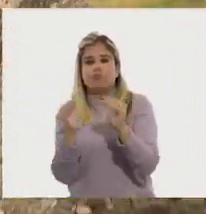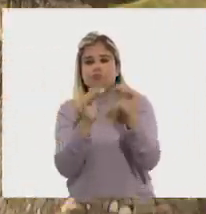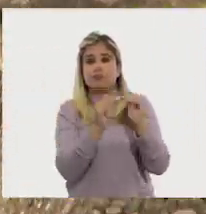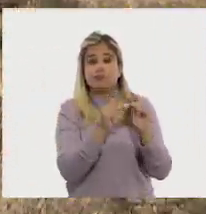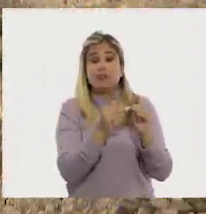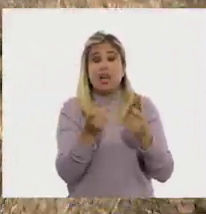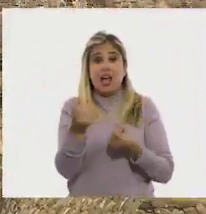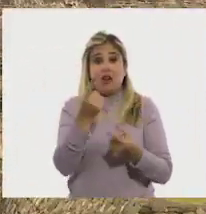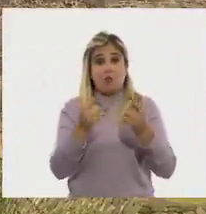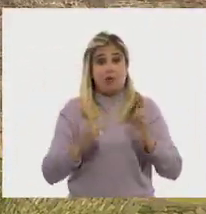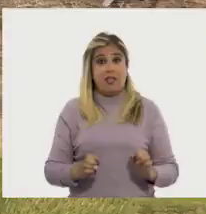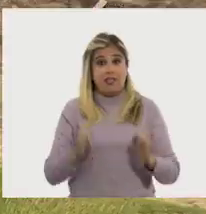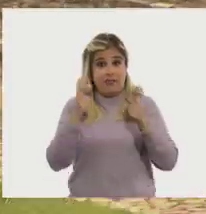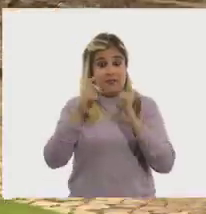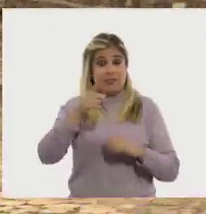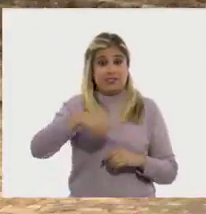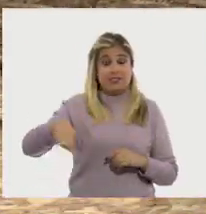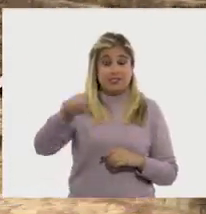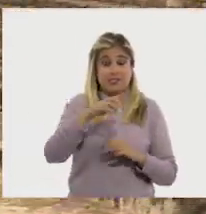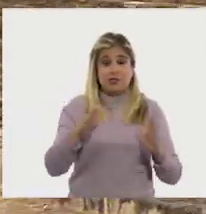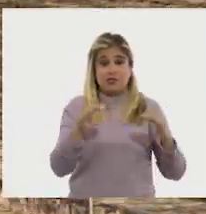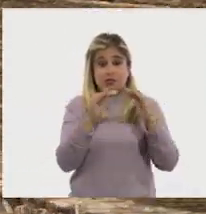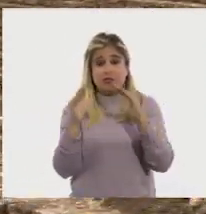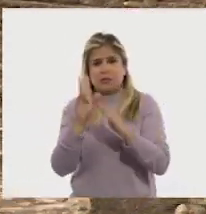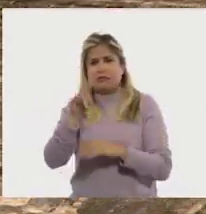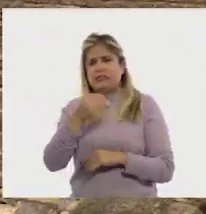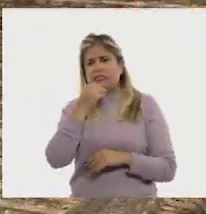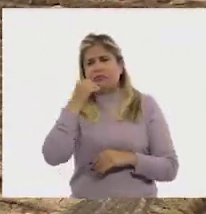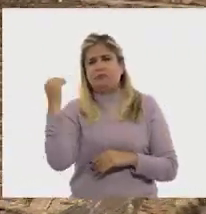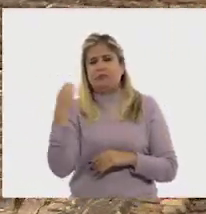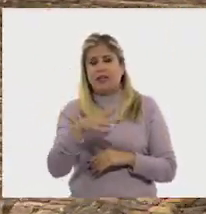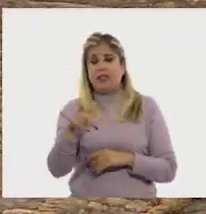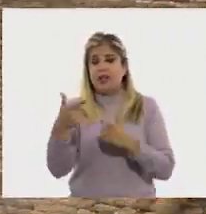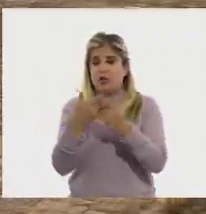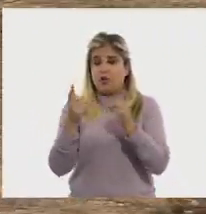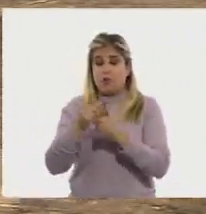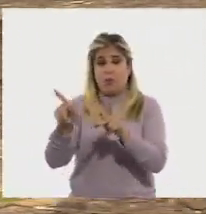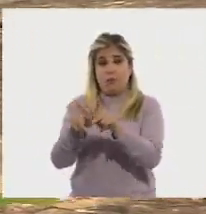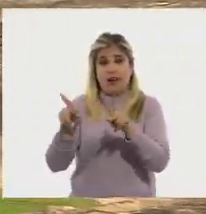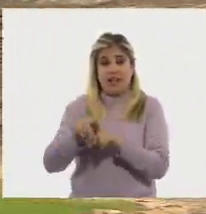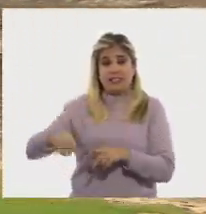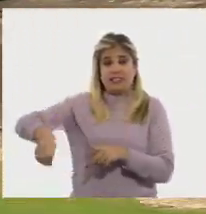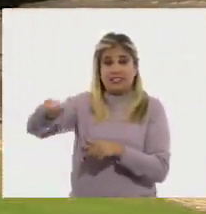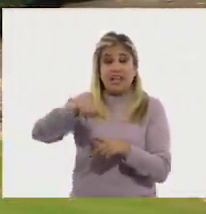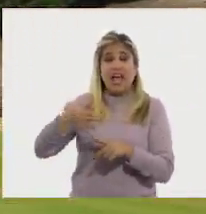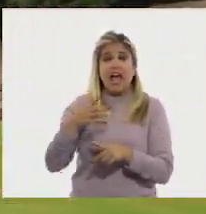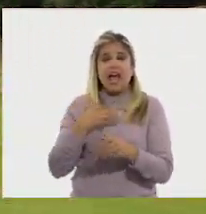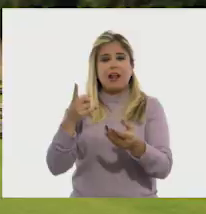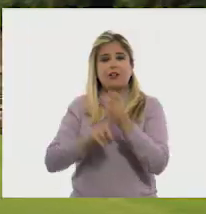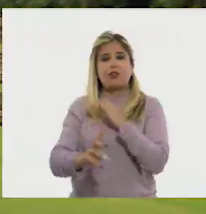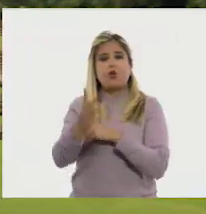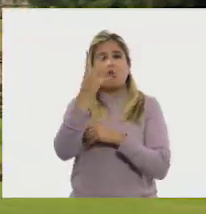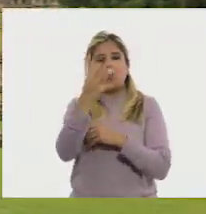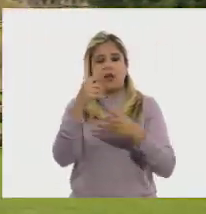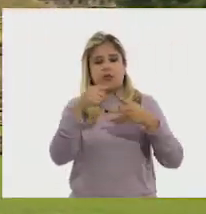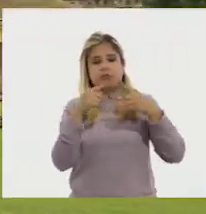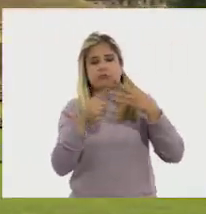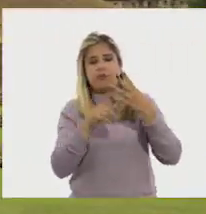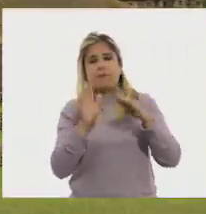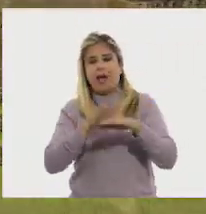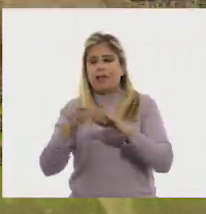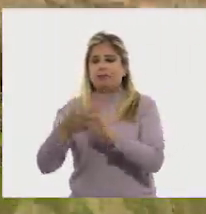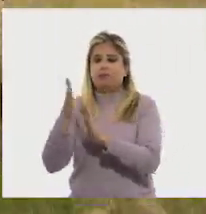son edificios verdaderamente impresionantes. El Grupo Plaza del Arroyo está conformado por 4 de los más grandes